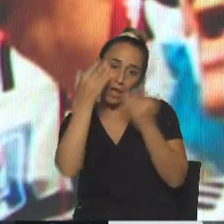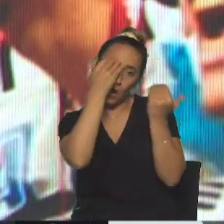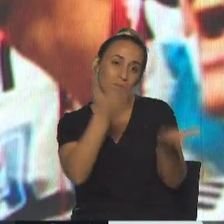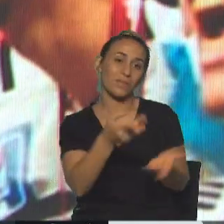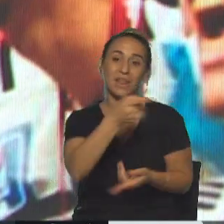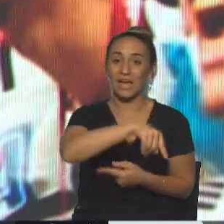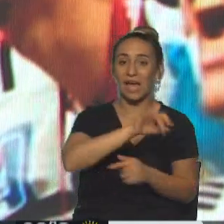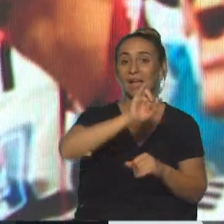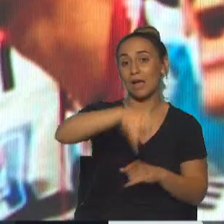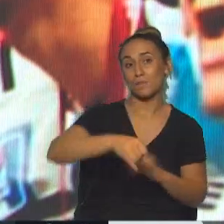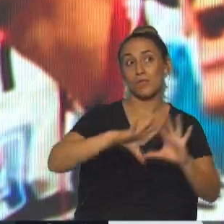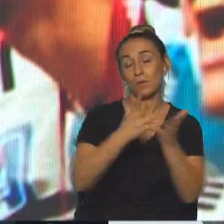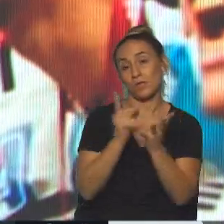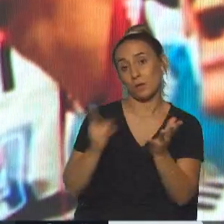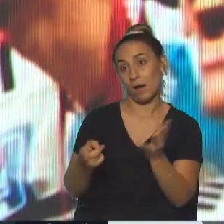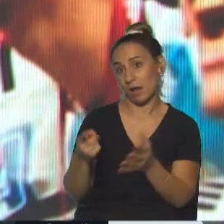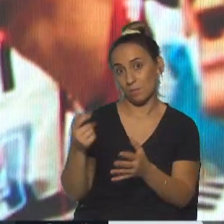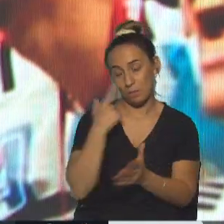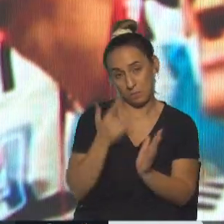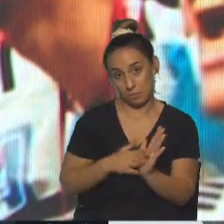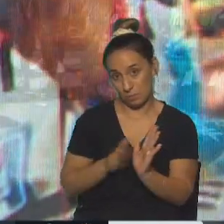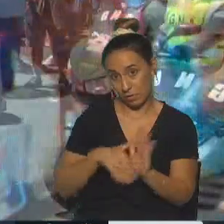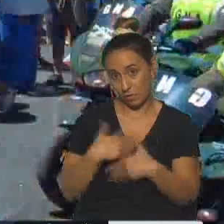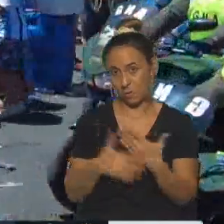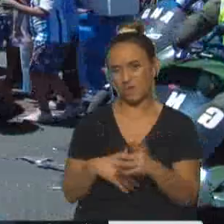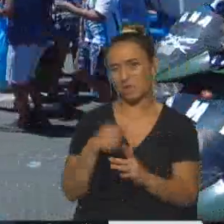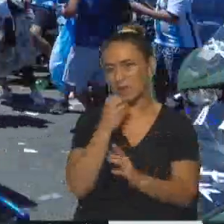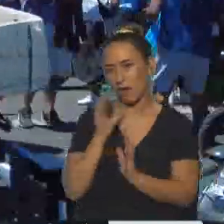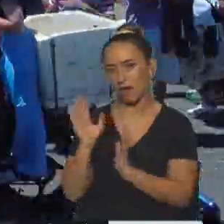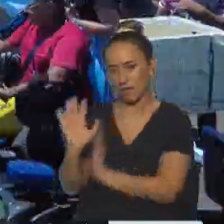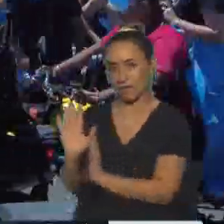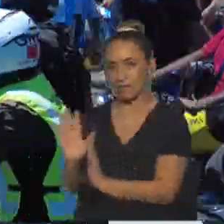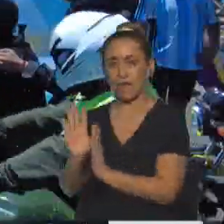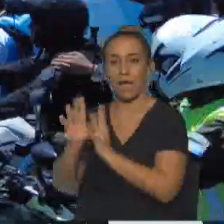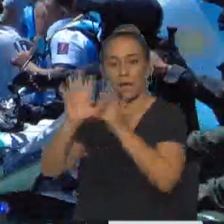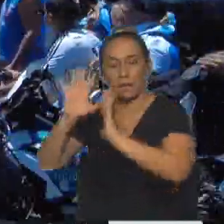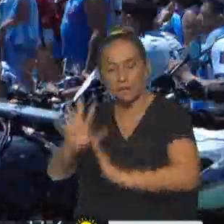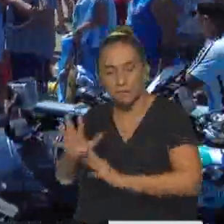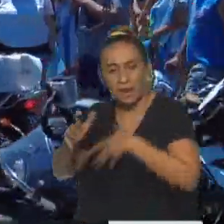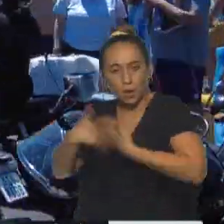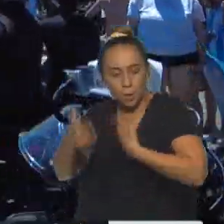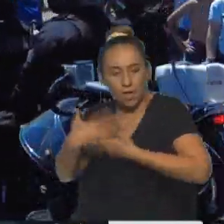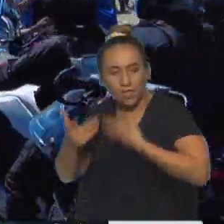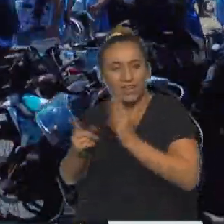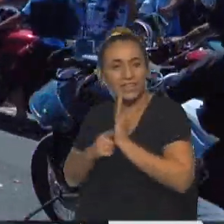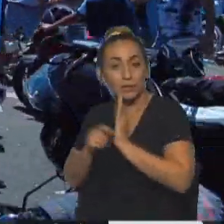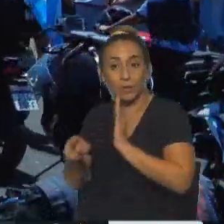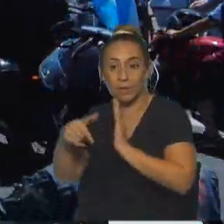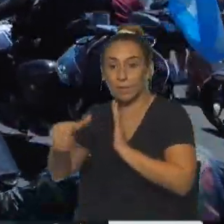yo trataría de participar, ¿no? Pero prefiere quedarse a preparar a los titulares en Panamá porque